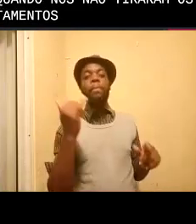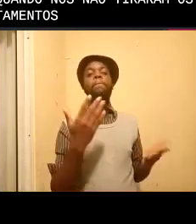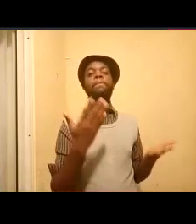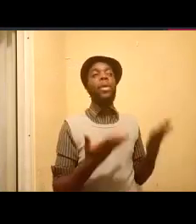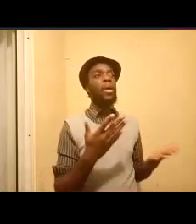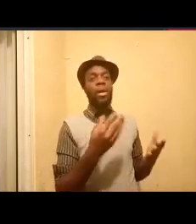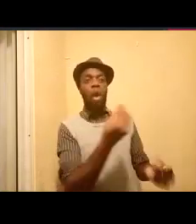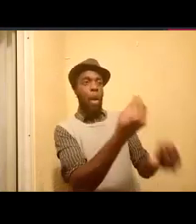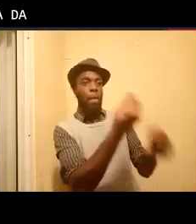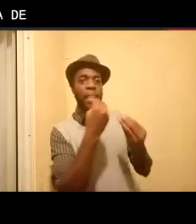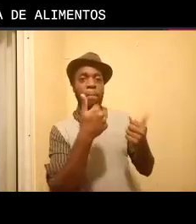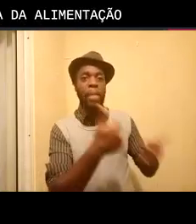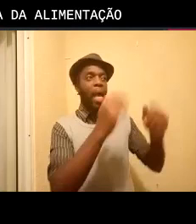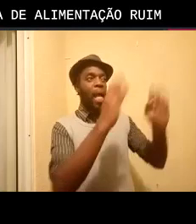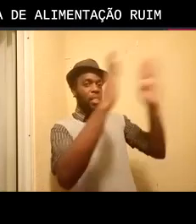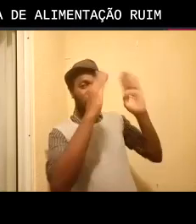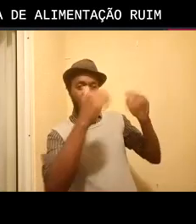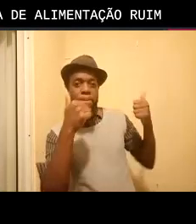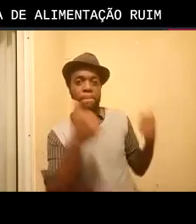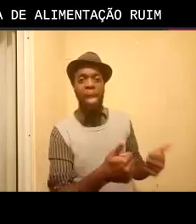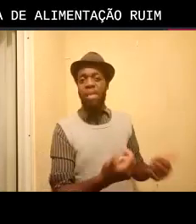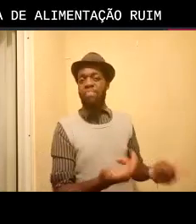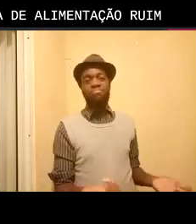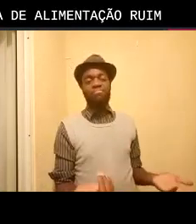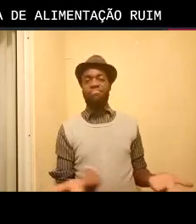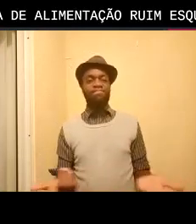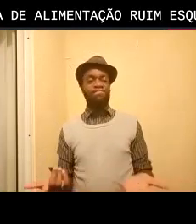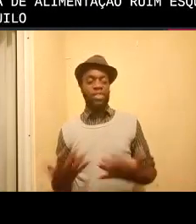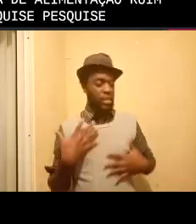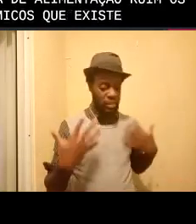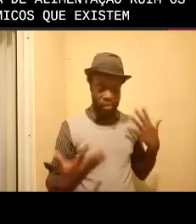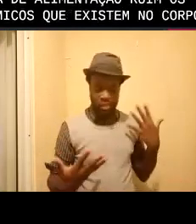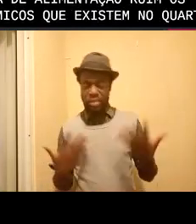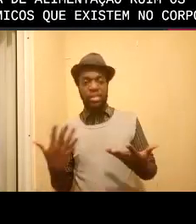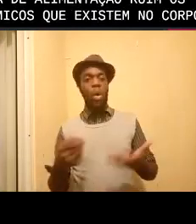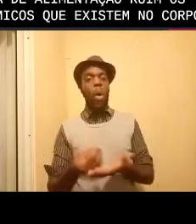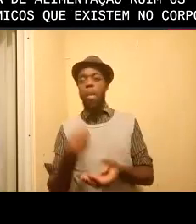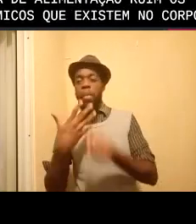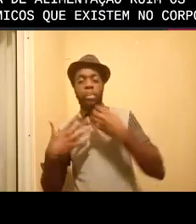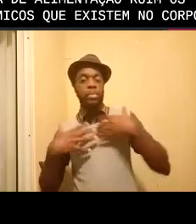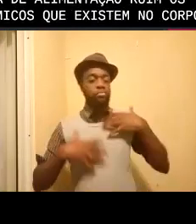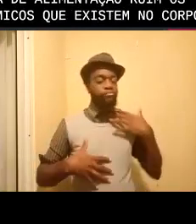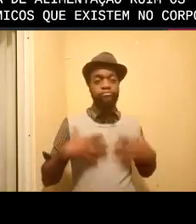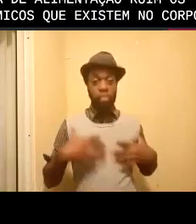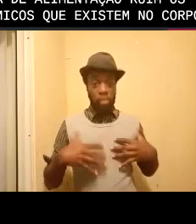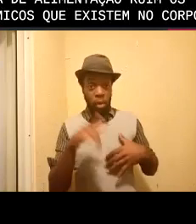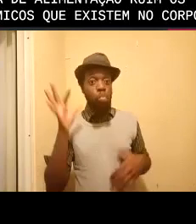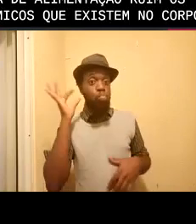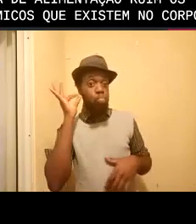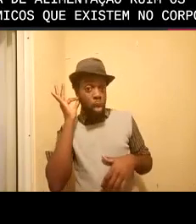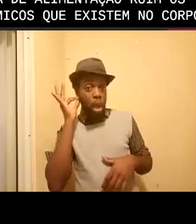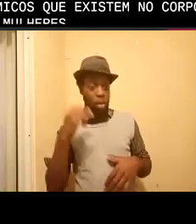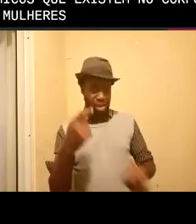alimentación y tantos químicos en el cuerpo, hemos empezado a experimentar las mujeres